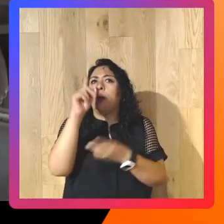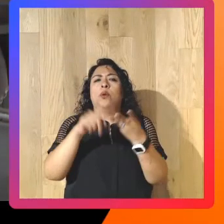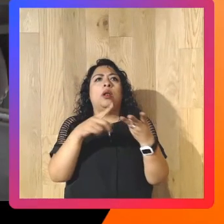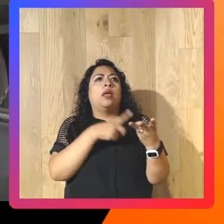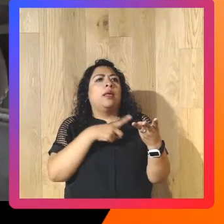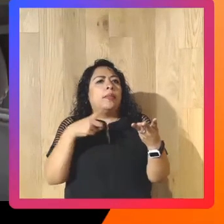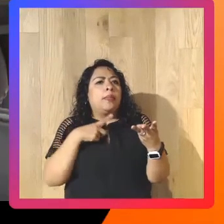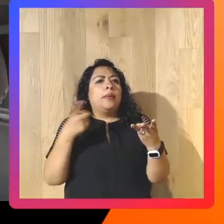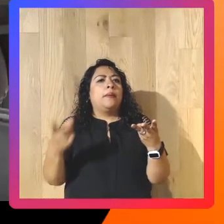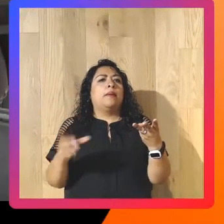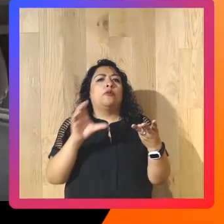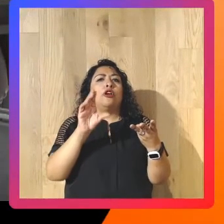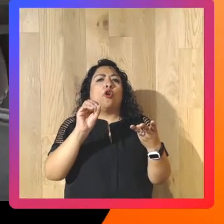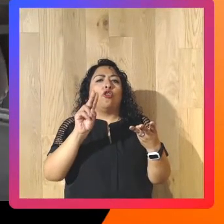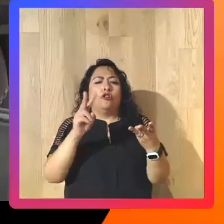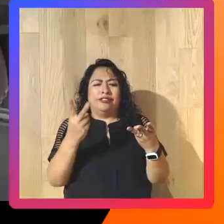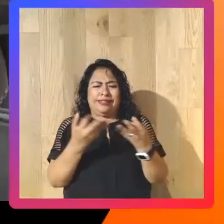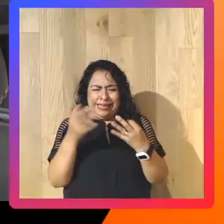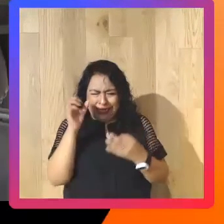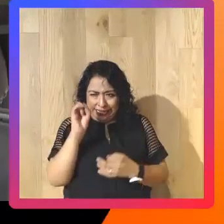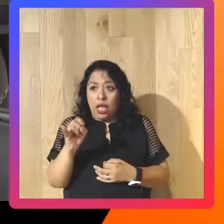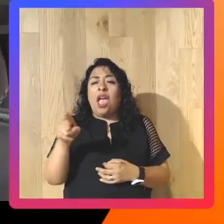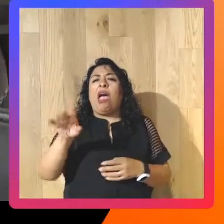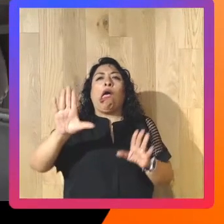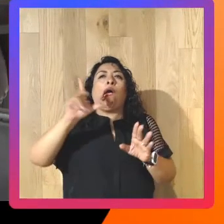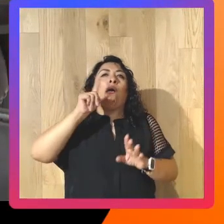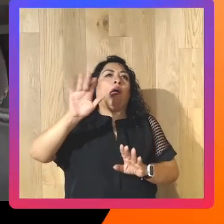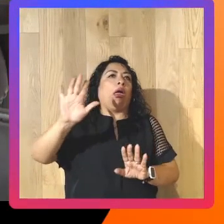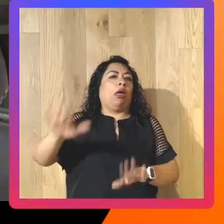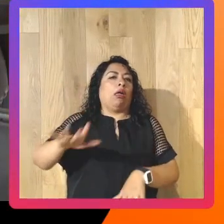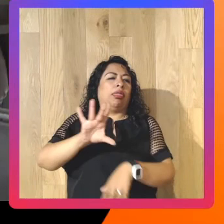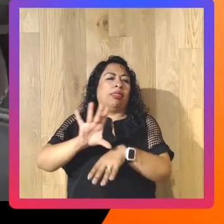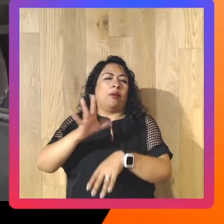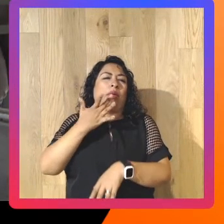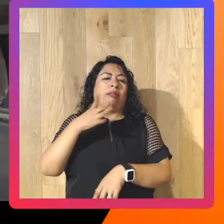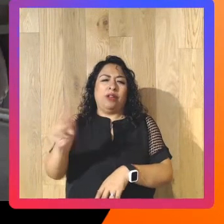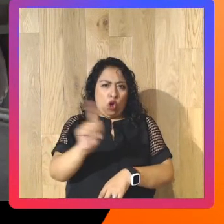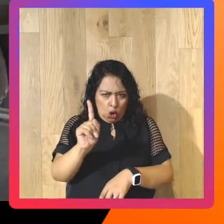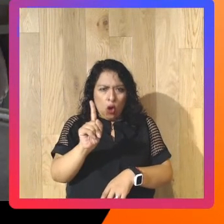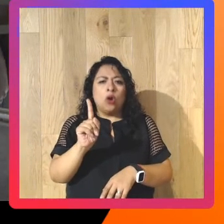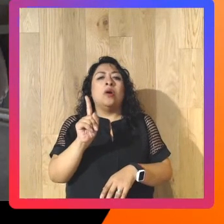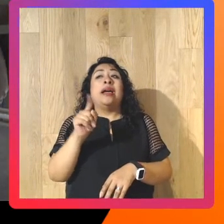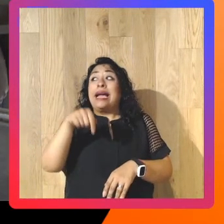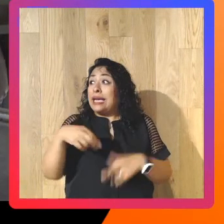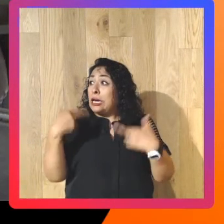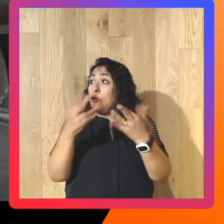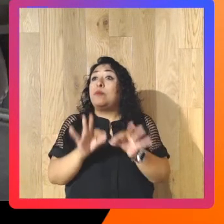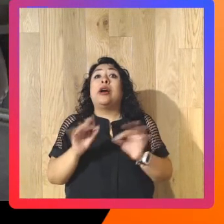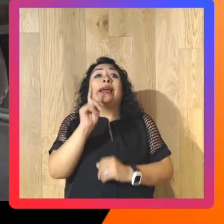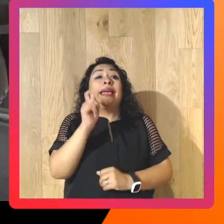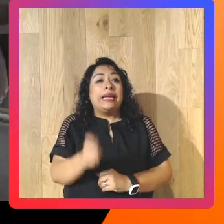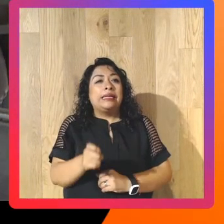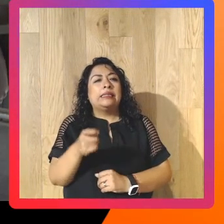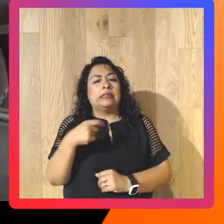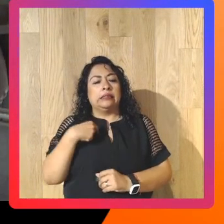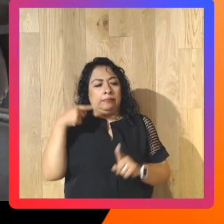que meter el CO2 a la tierra. Claro, no minimizo ningún tema, pero yo creo que lo importante de esta reunión es eso, que tengamos